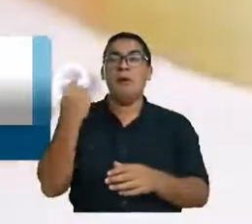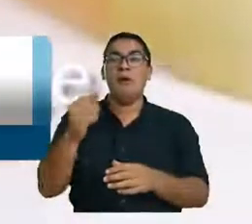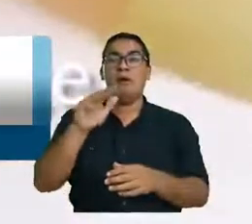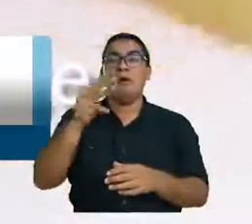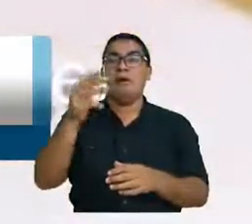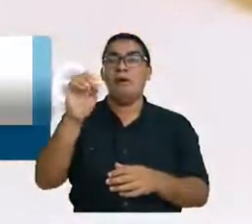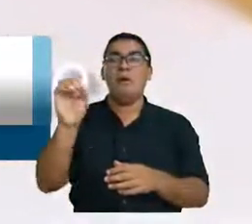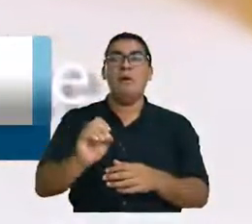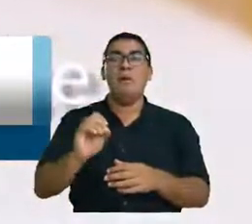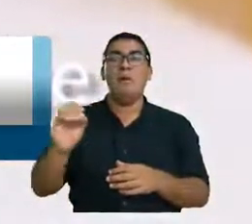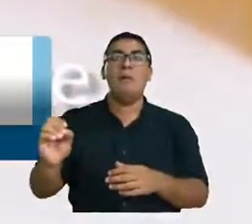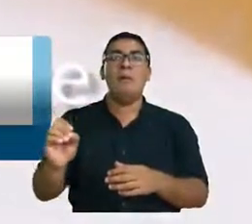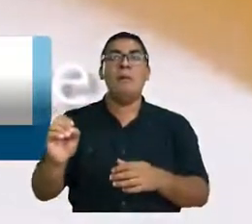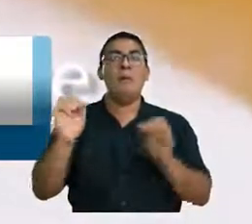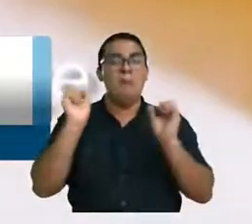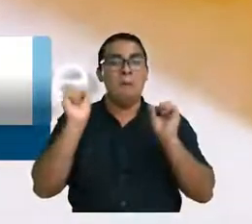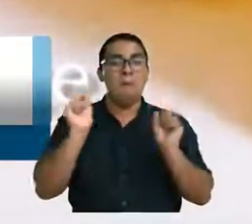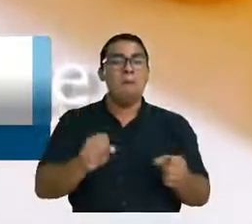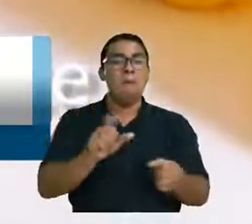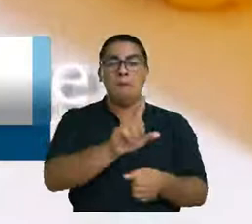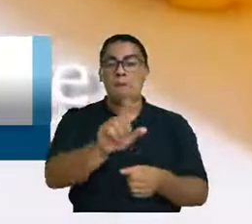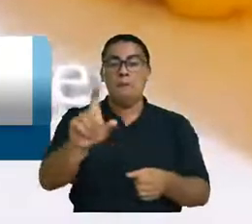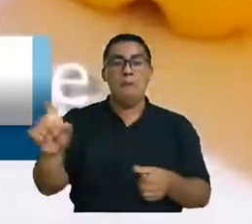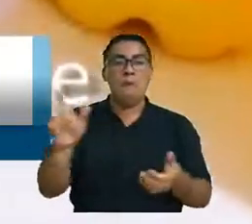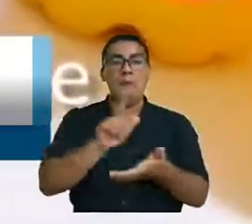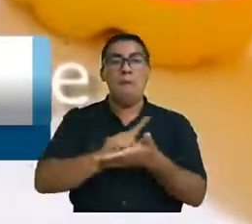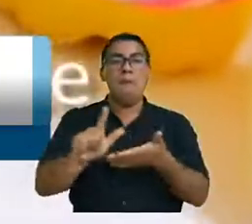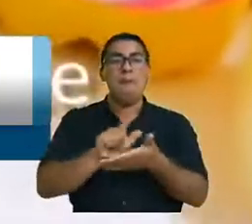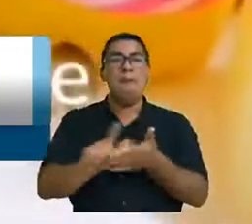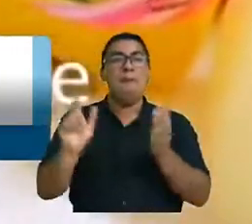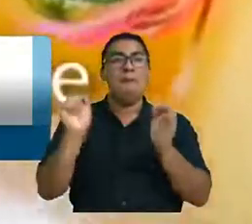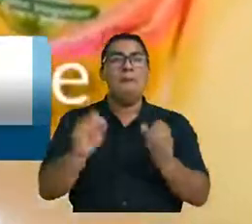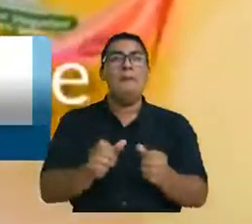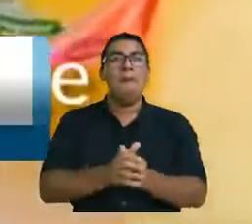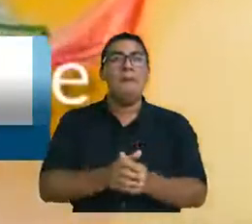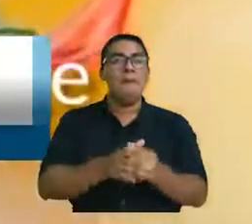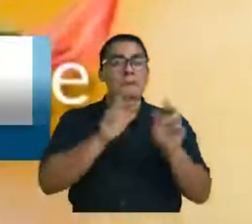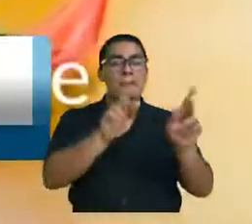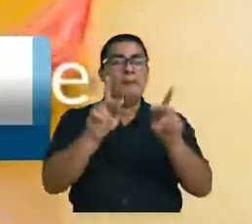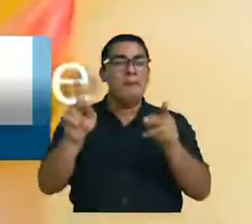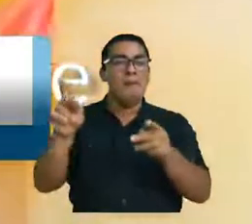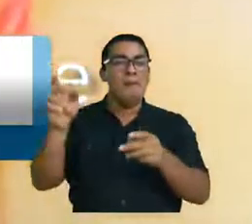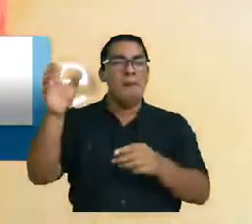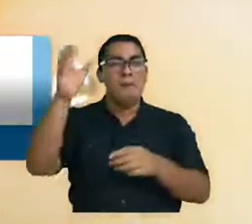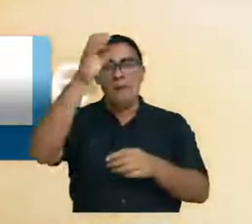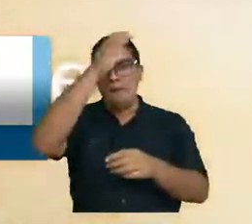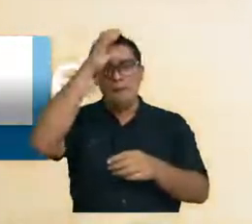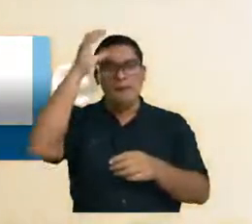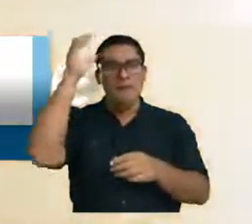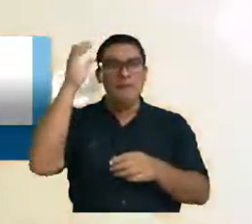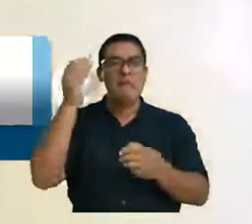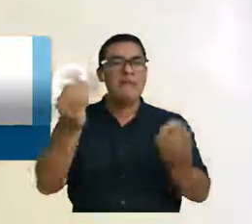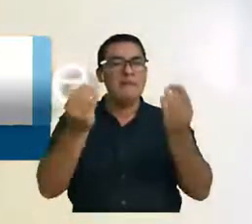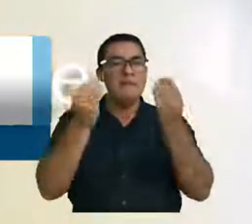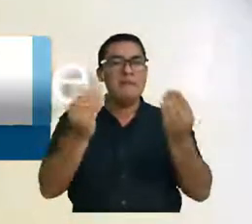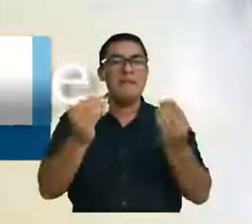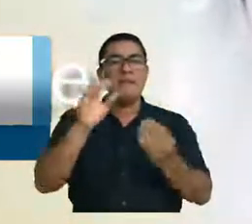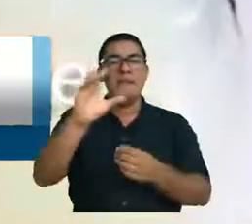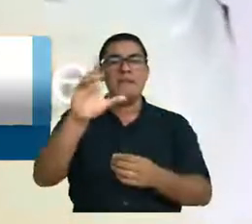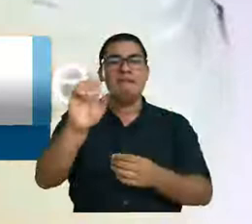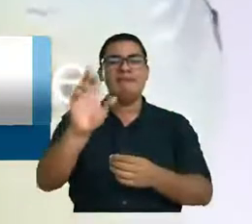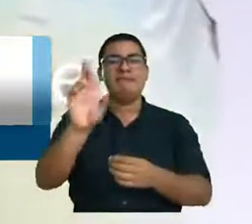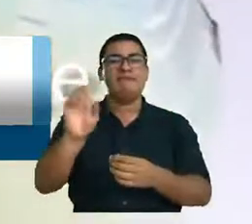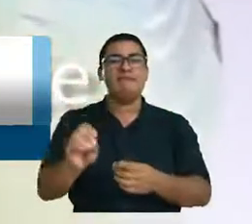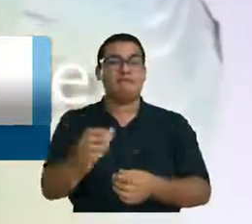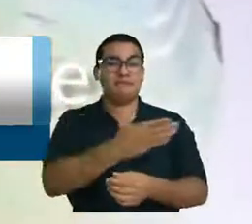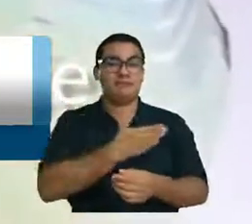90% para ser bactericida. Ahora, por ejemplo, hay personas que creen, doctora, que entre más apliquemos